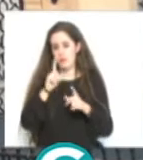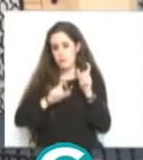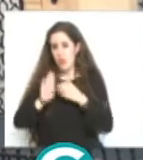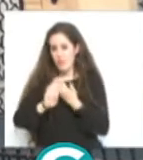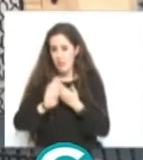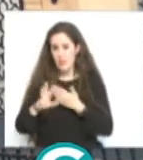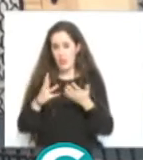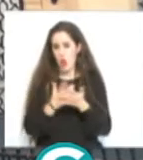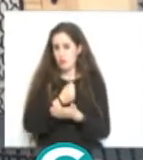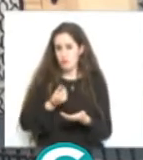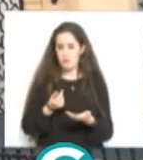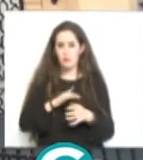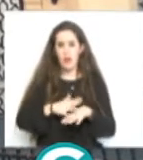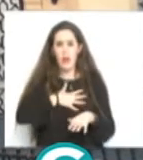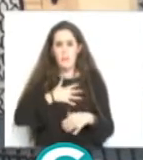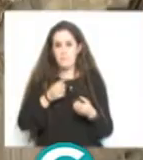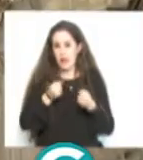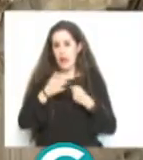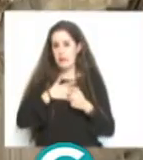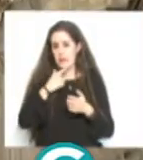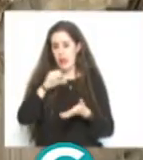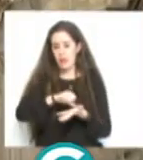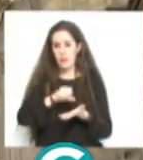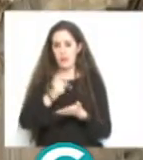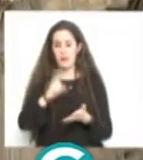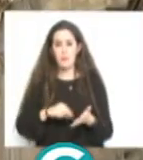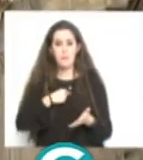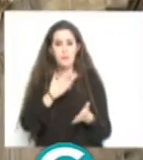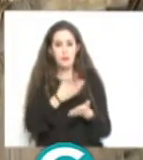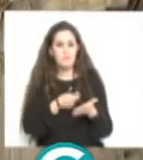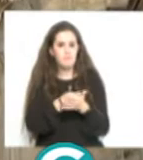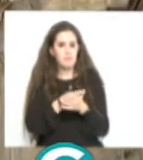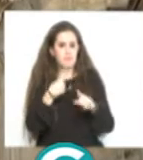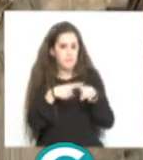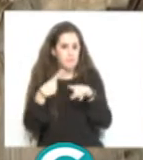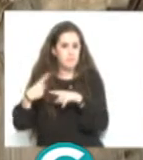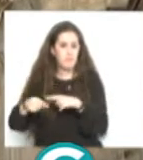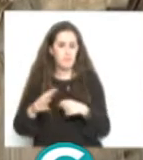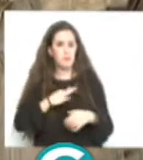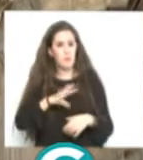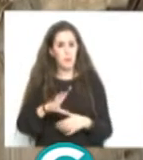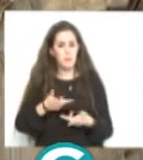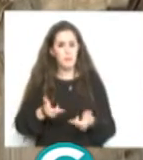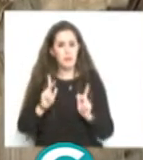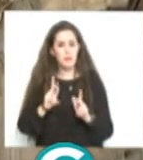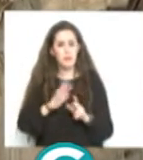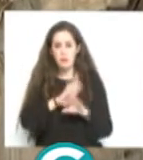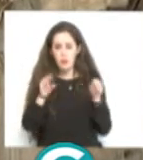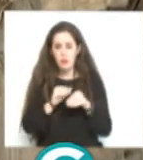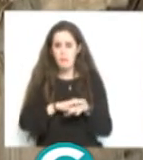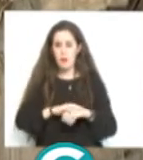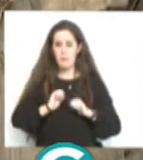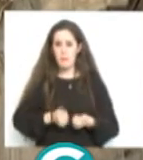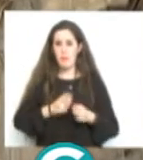y de todos los que amen el patrimonio de la ciudad. Aportaciones de distinta cuantía que permitirán obtener la totalidad y comenzar